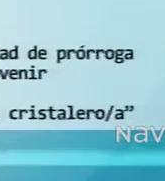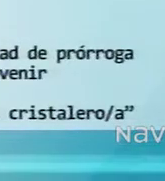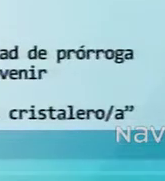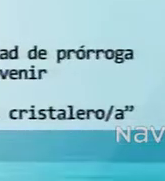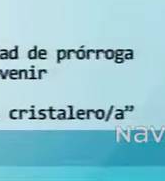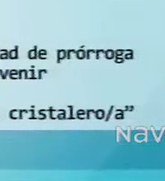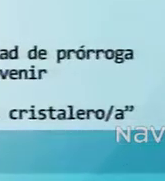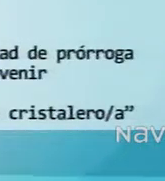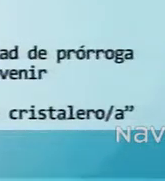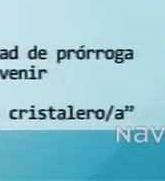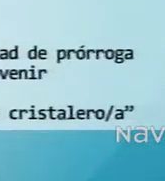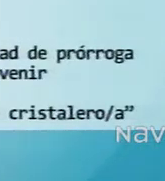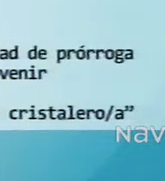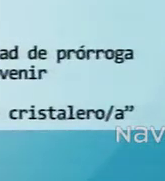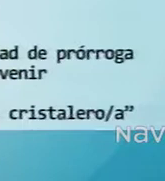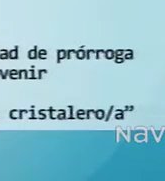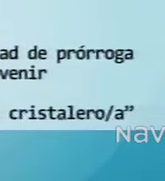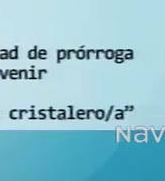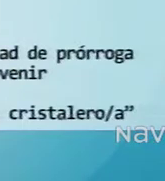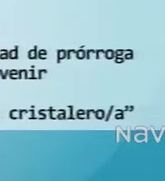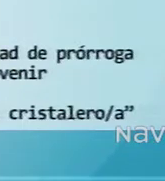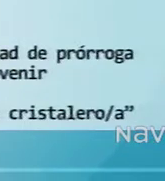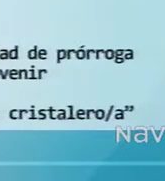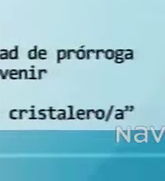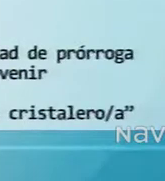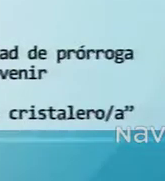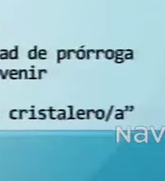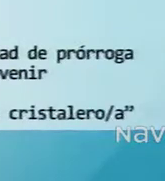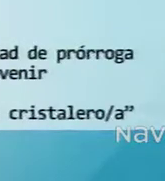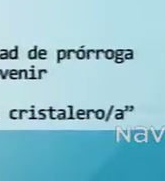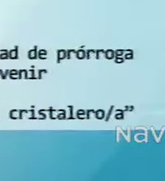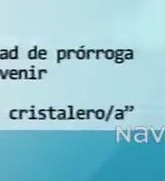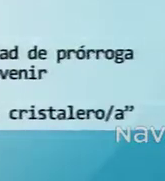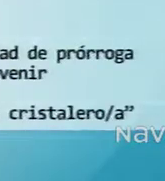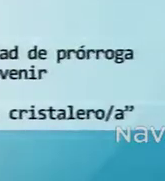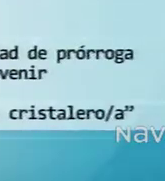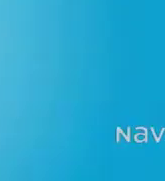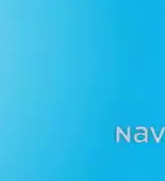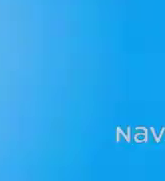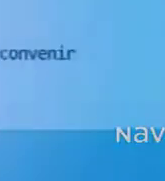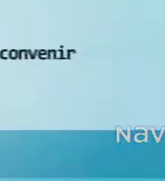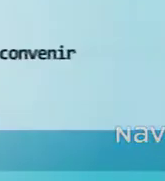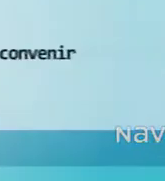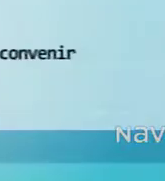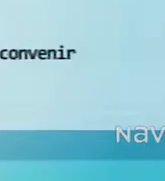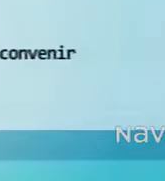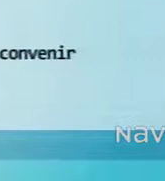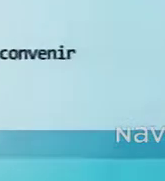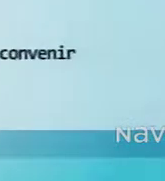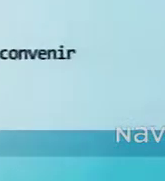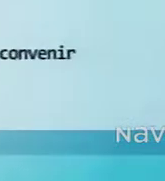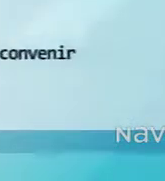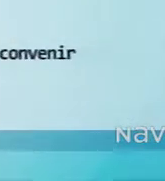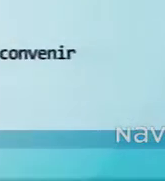enviar tus datos al correo electrónico que aparece en pantalla, indicando en el asunto montador cristalero. El sector de la